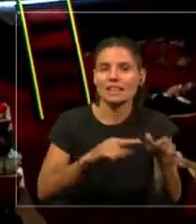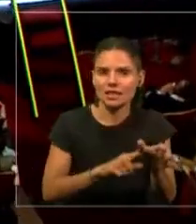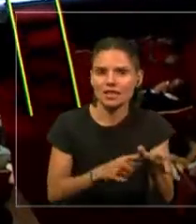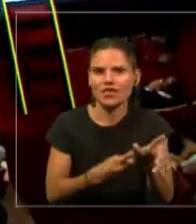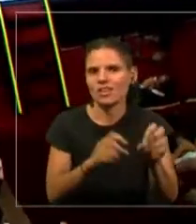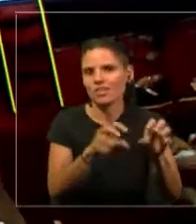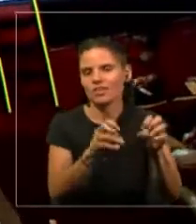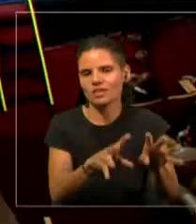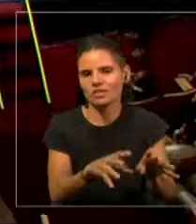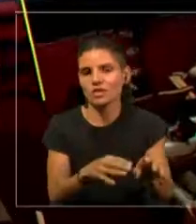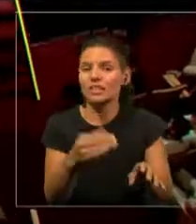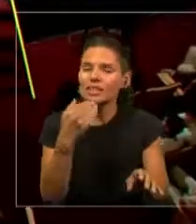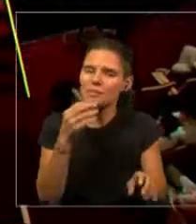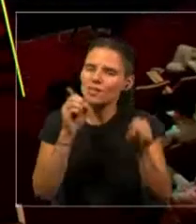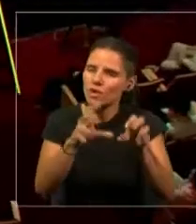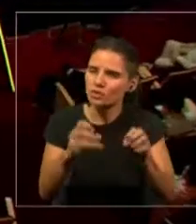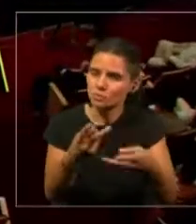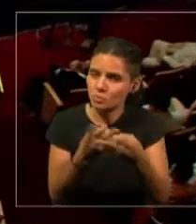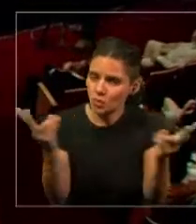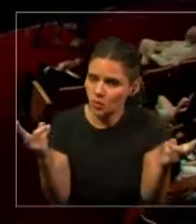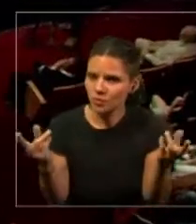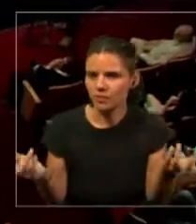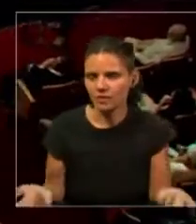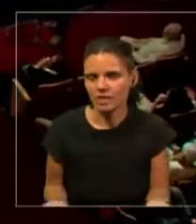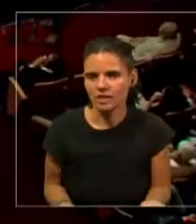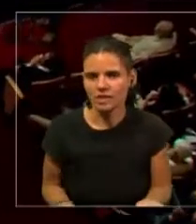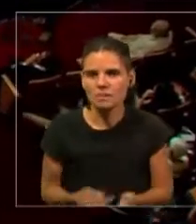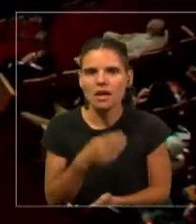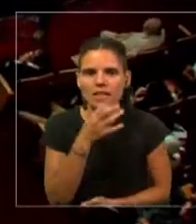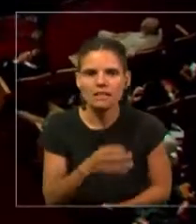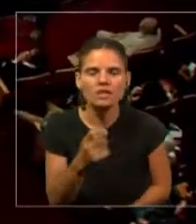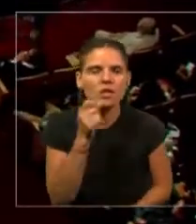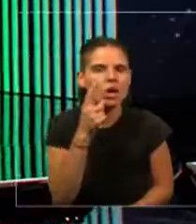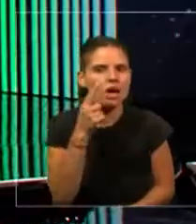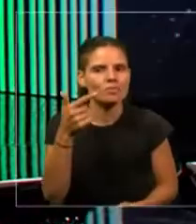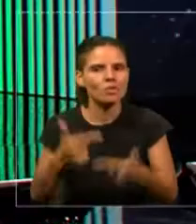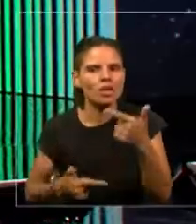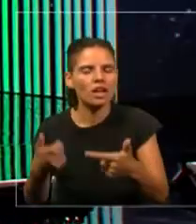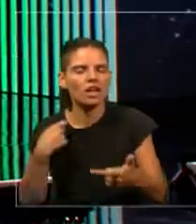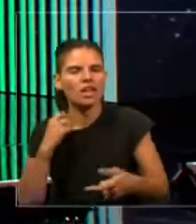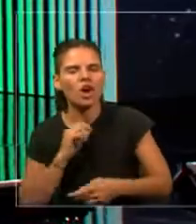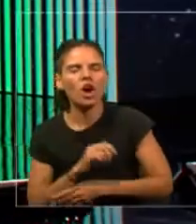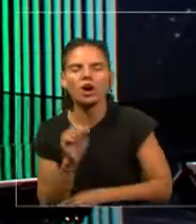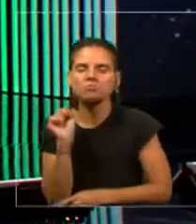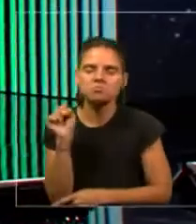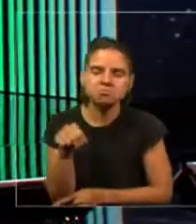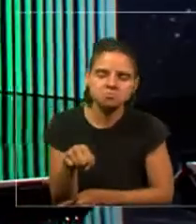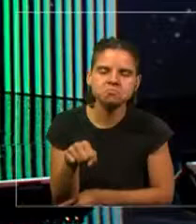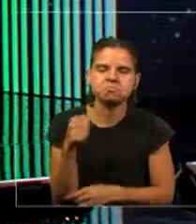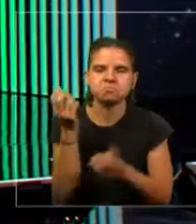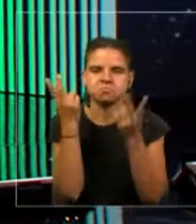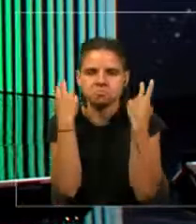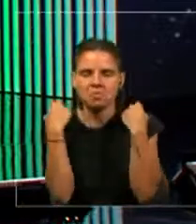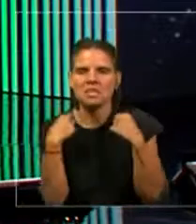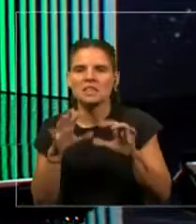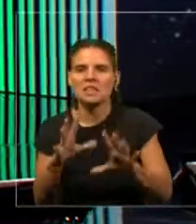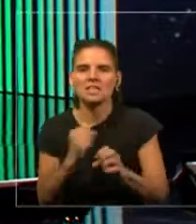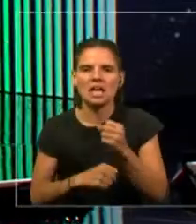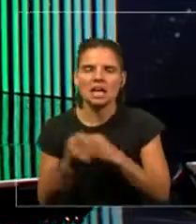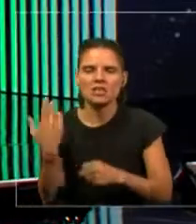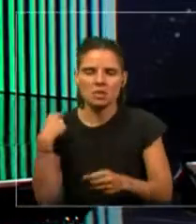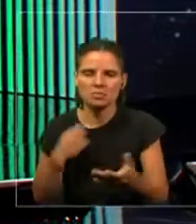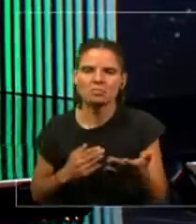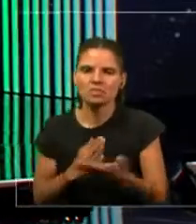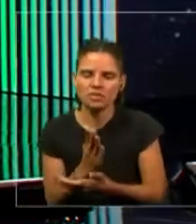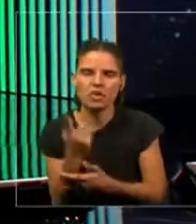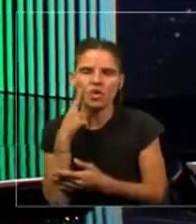educativo público, para hablar de la sumisión de los políticos desde hace más de 10 años, cómo se ha sometido